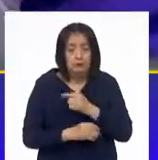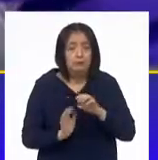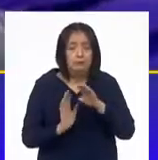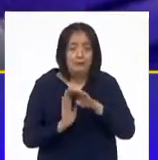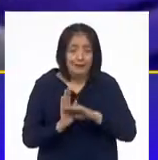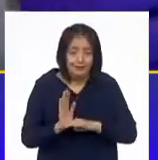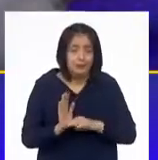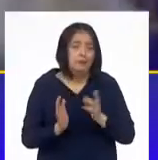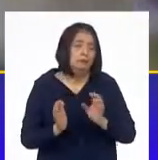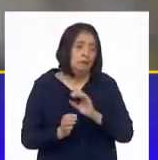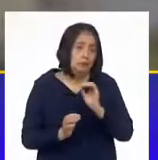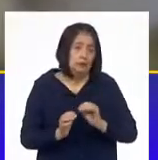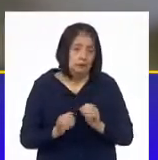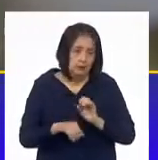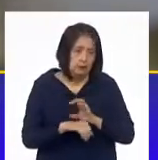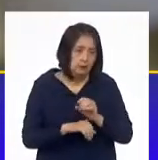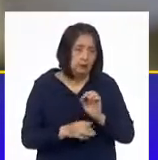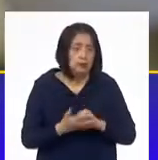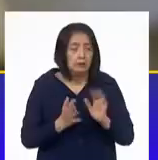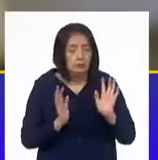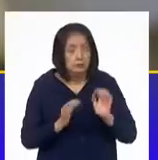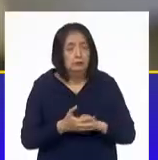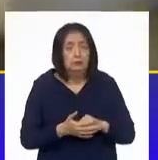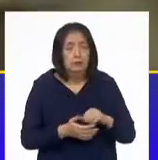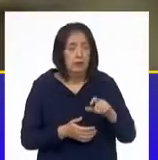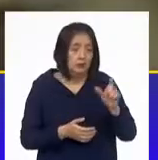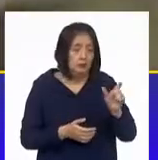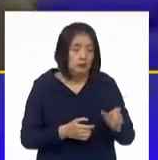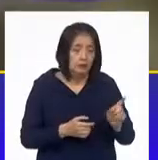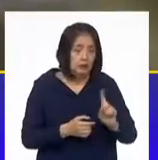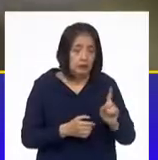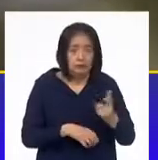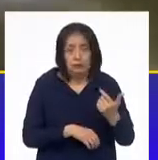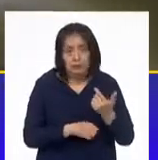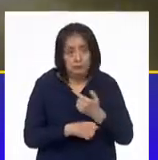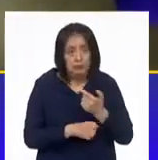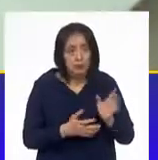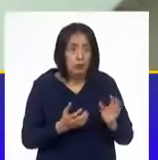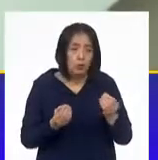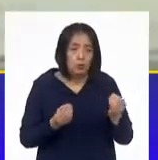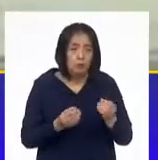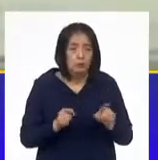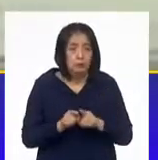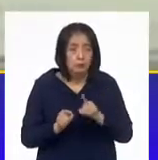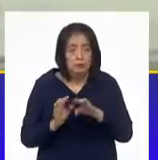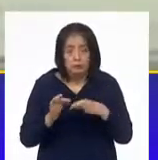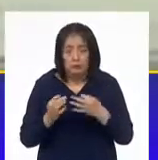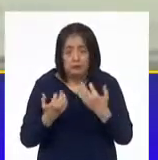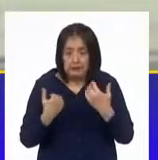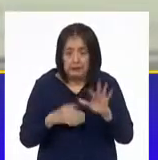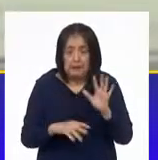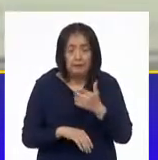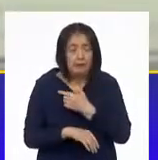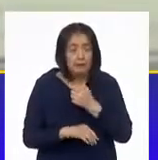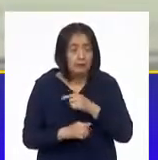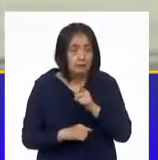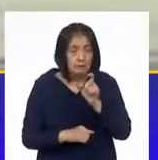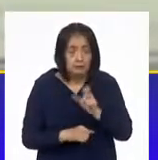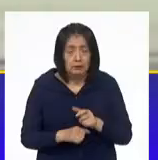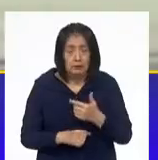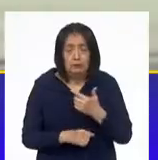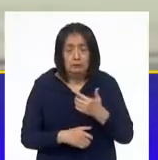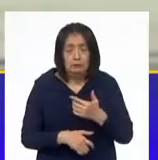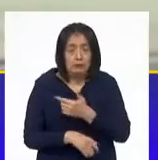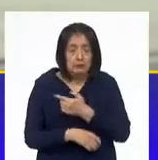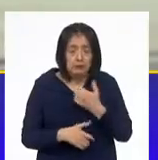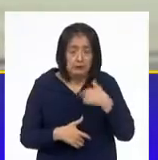reducen la posibilidad de contagio. Aún así, a las personas que no estén vacunadas, o incluso si sus familiares ya están vacunados y una persona vacunada